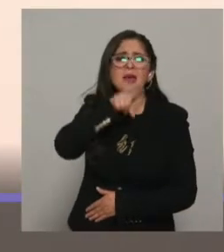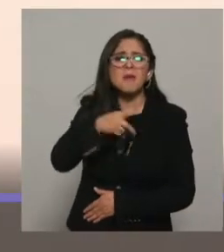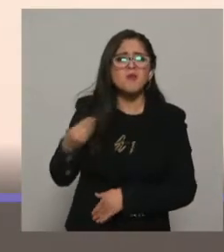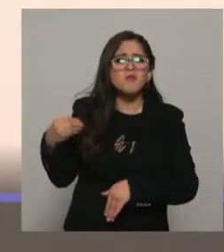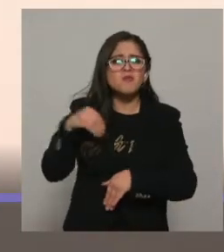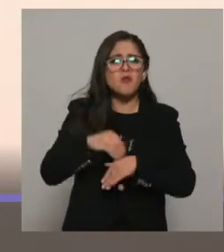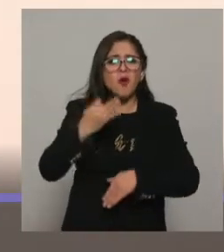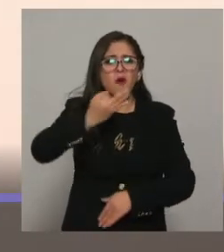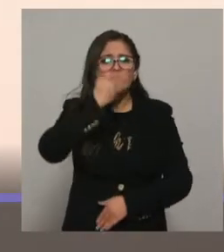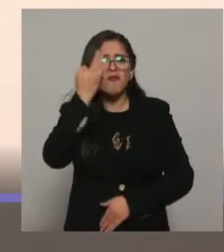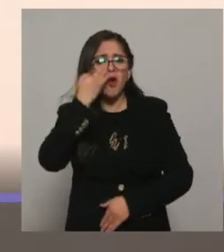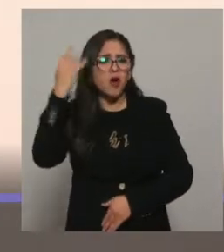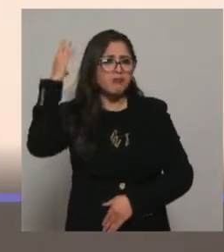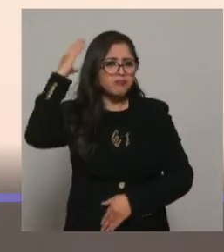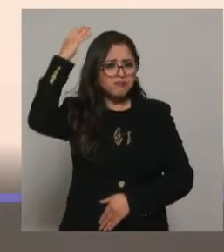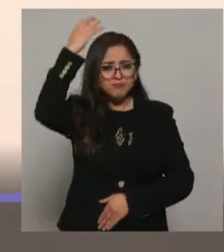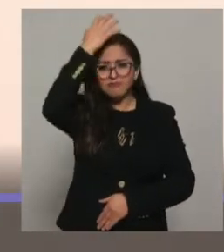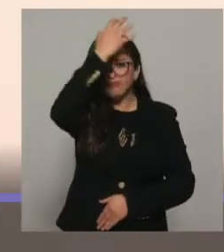se pintan